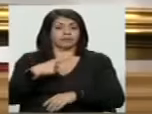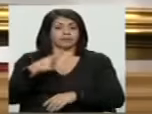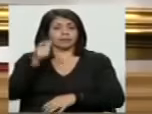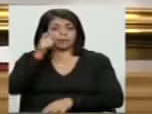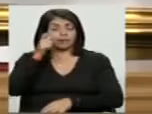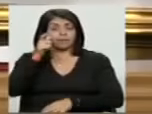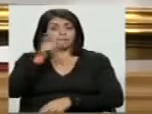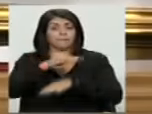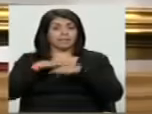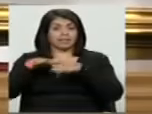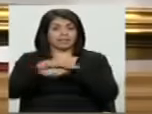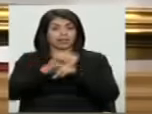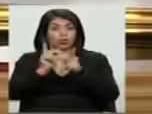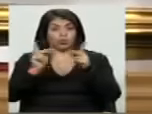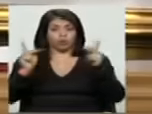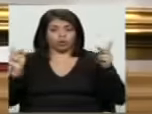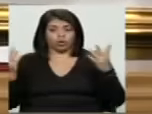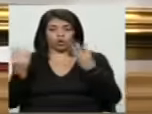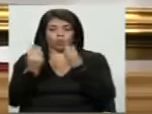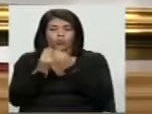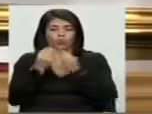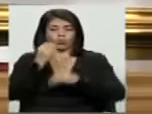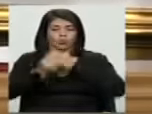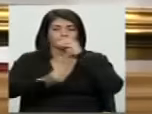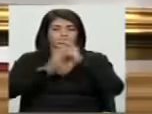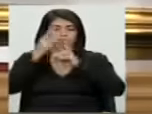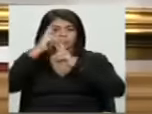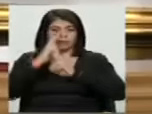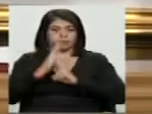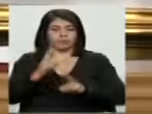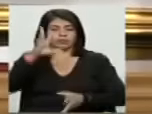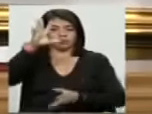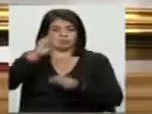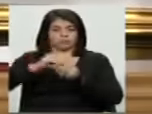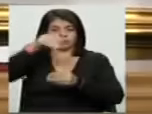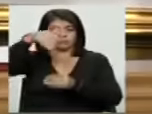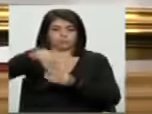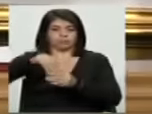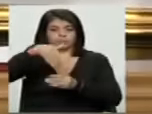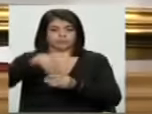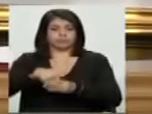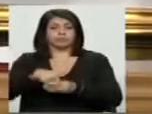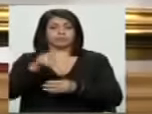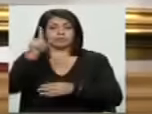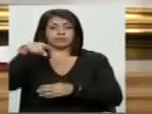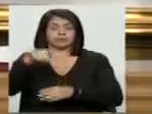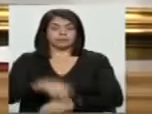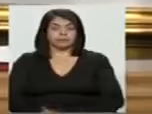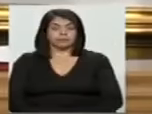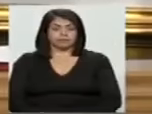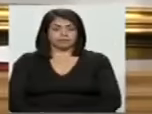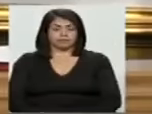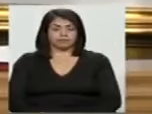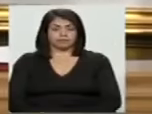General de la República a los efectos de hacer respetar el resultado electoral y también a los efectos de